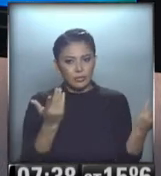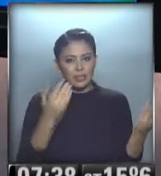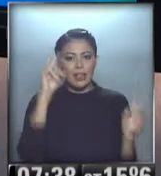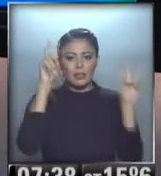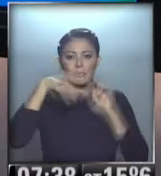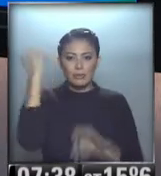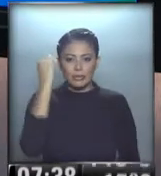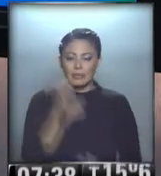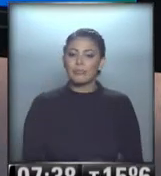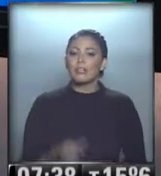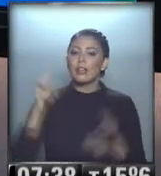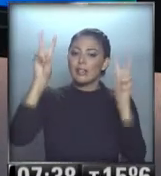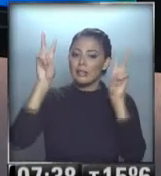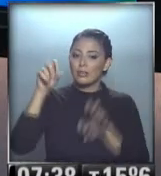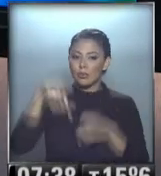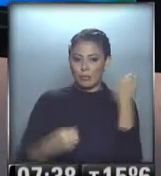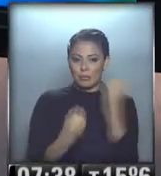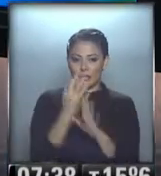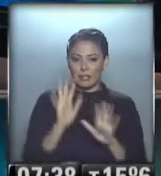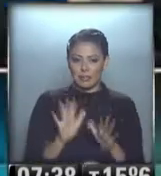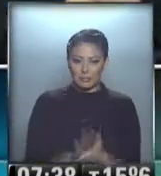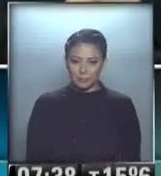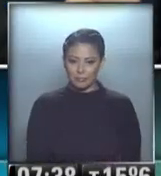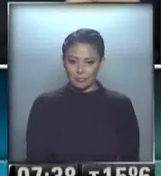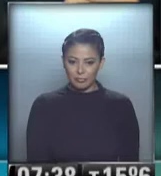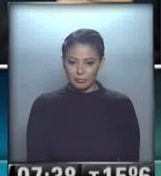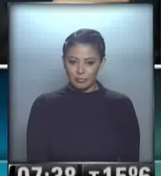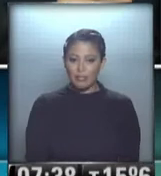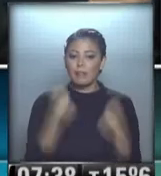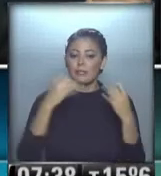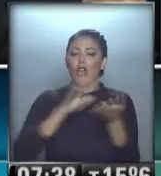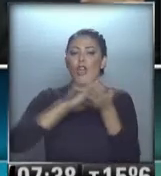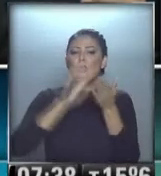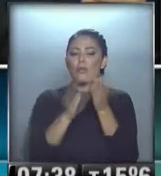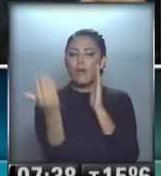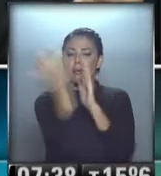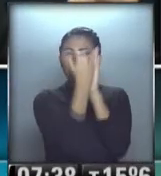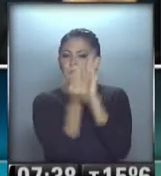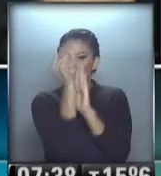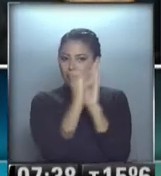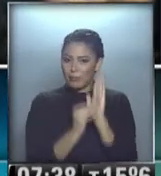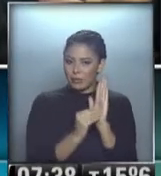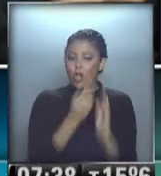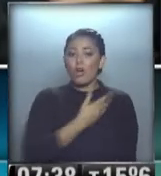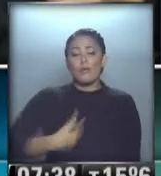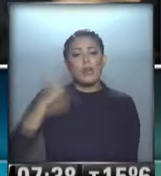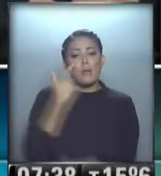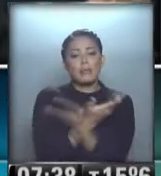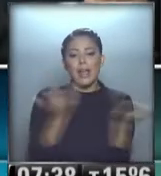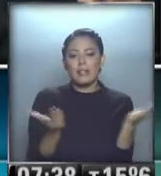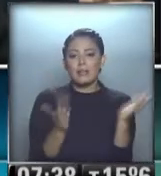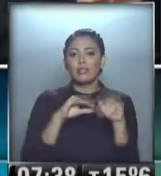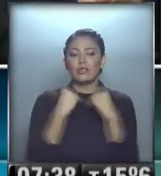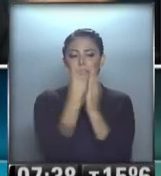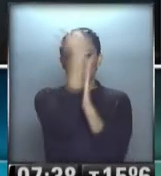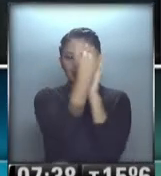principales títulos? Los títulos de esta mañanita. Debutó el nuevo índice de precios. El gobierno presentó el índice de alcance